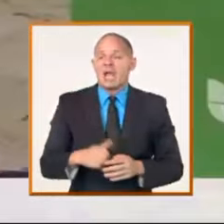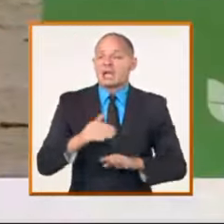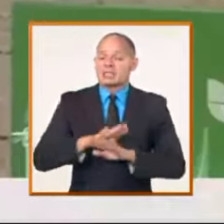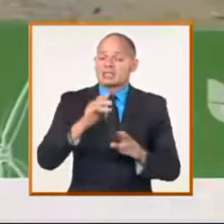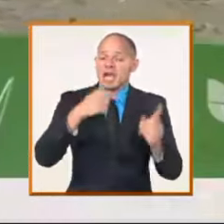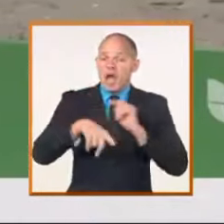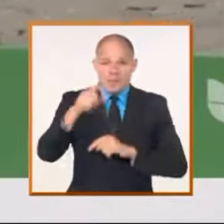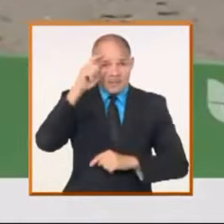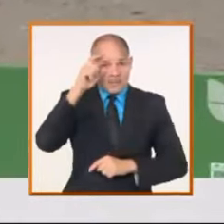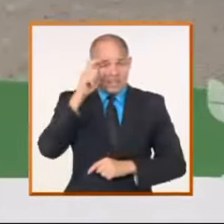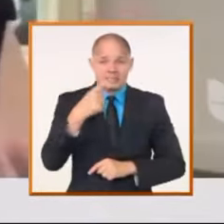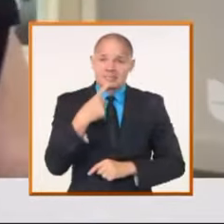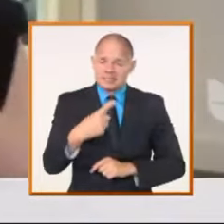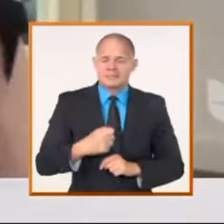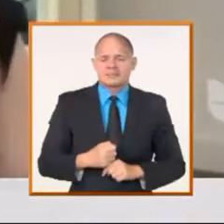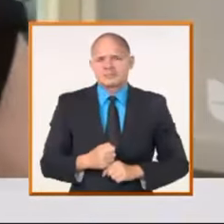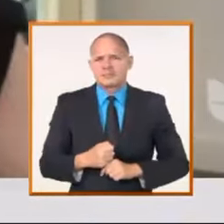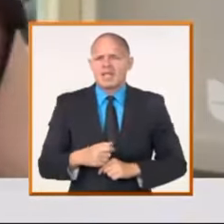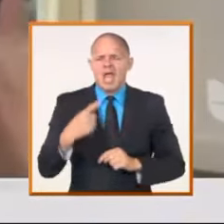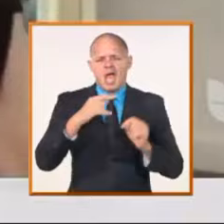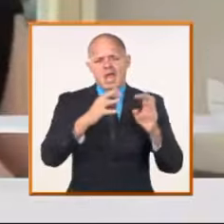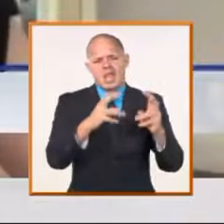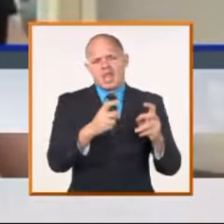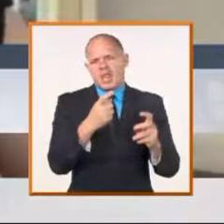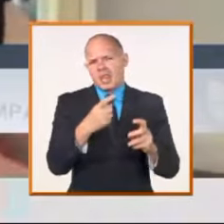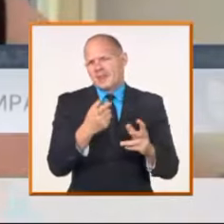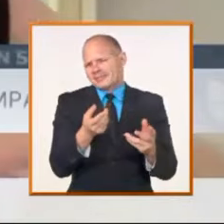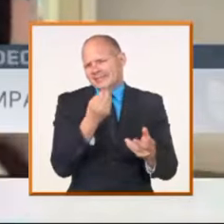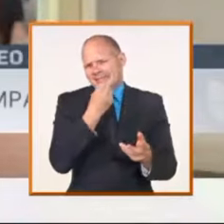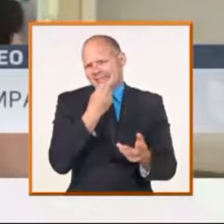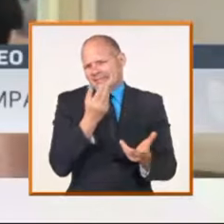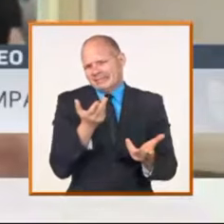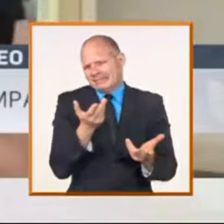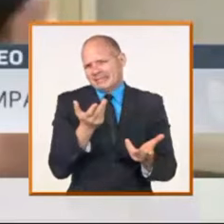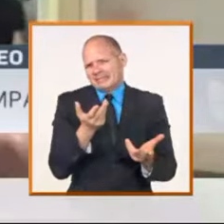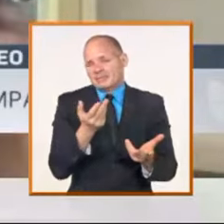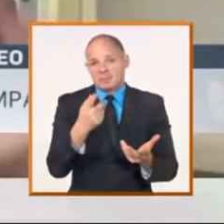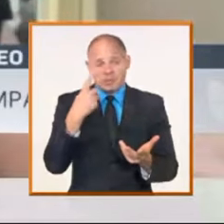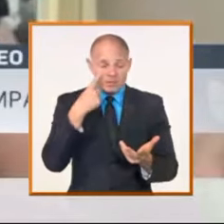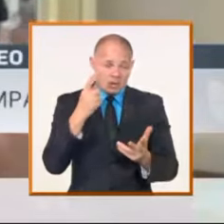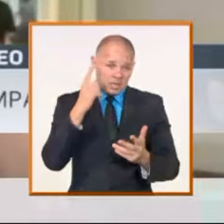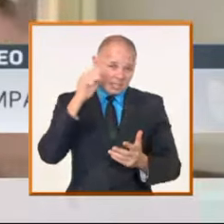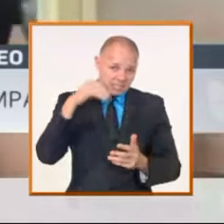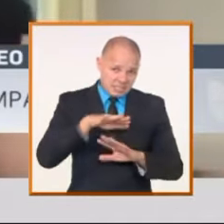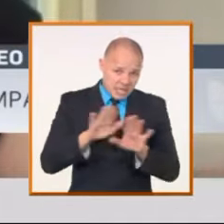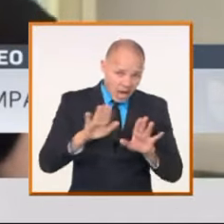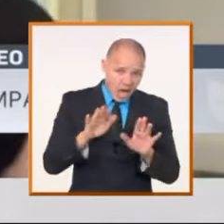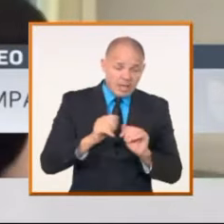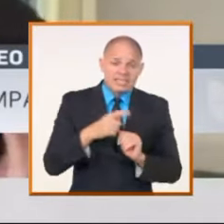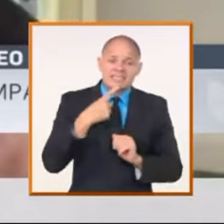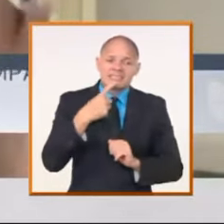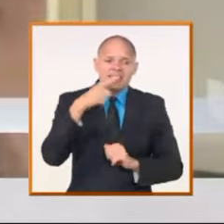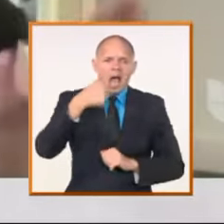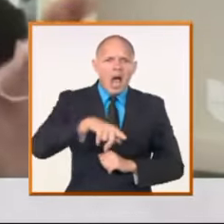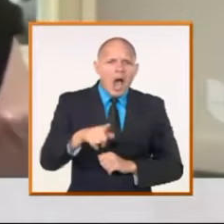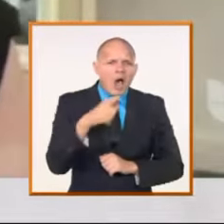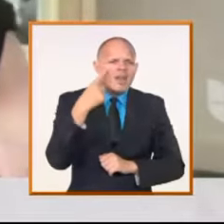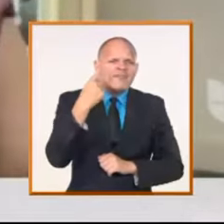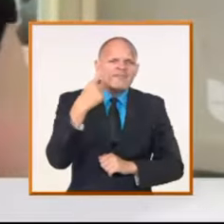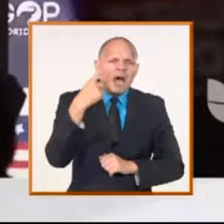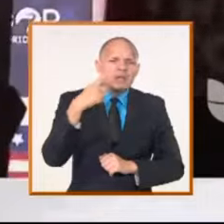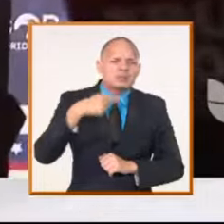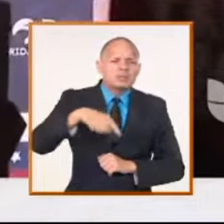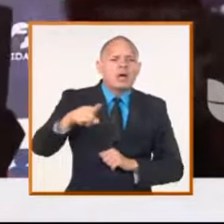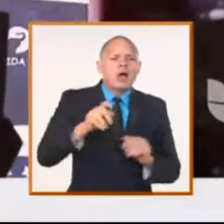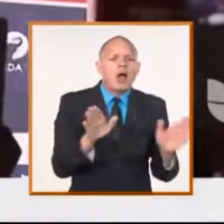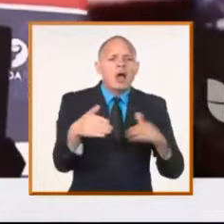restó importancia a las cifras. Hay que tomar en cuenta que una encuesta a más de un año de la elección no predice realmente lo que va a pasar en una